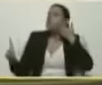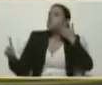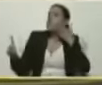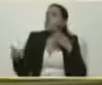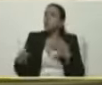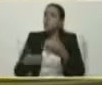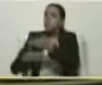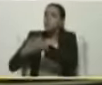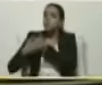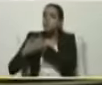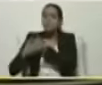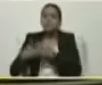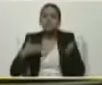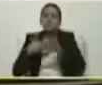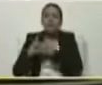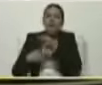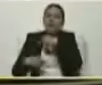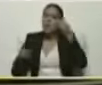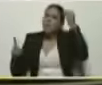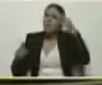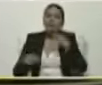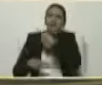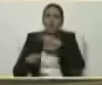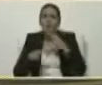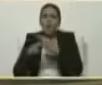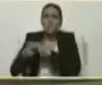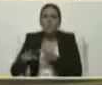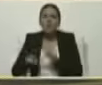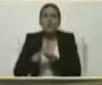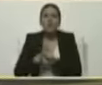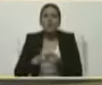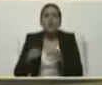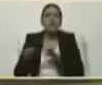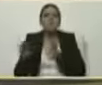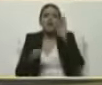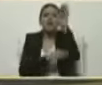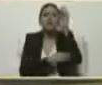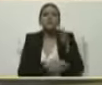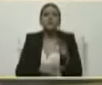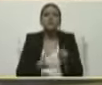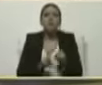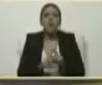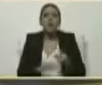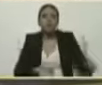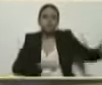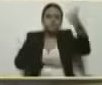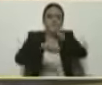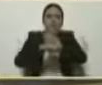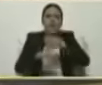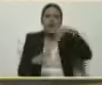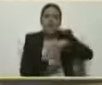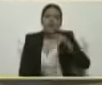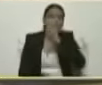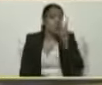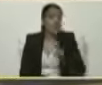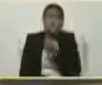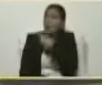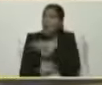ego demasiado grande. Ellos se creen los apellidos predestinados para ser jefes de este país. Eso no es